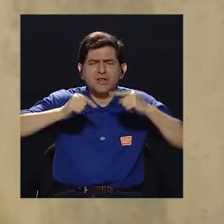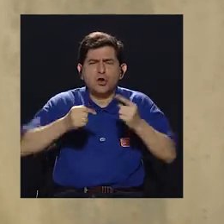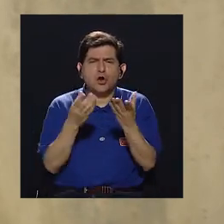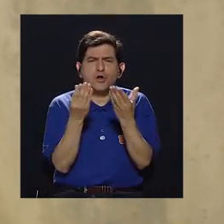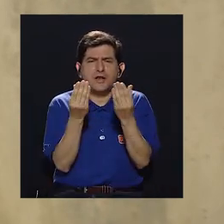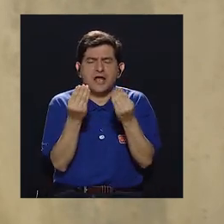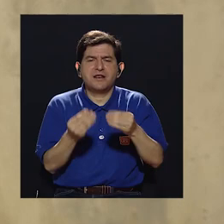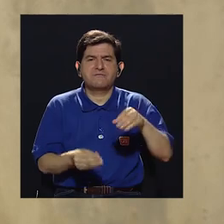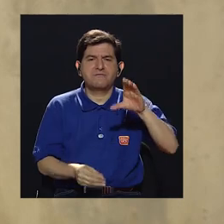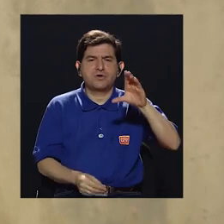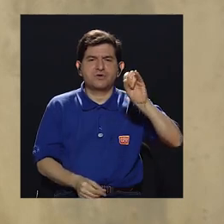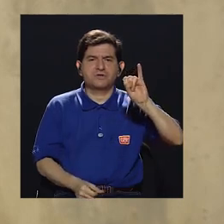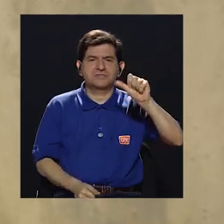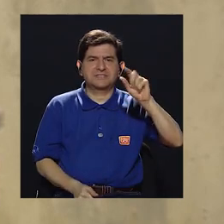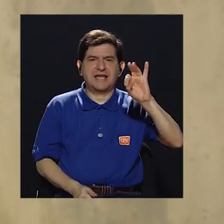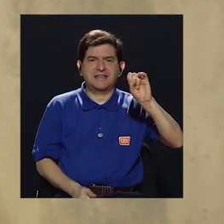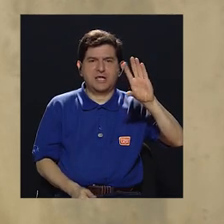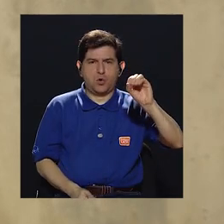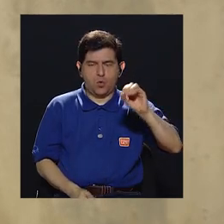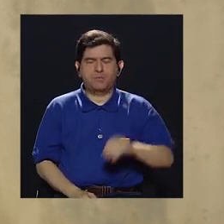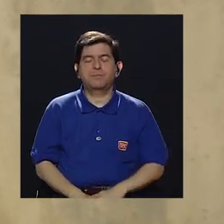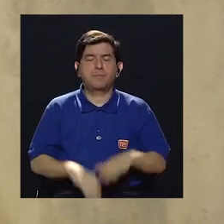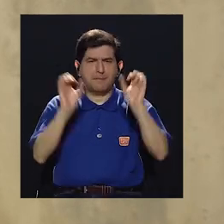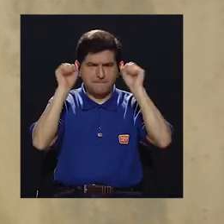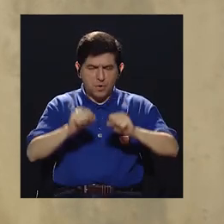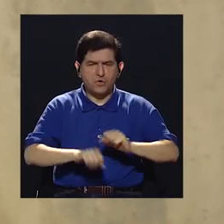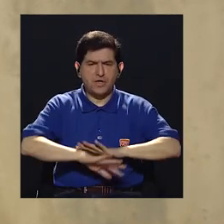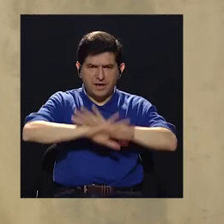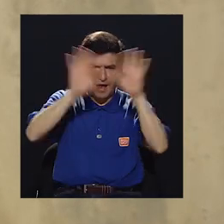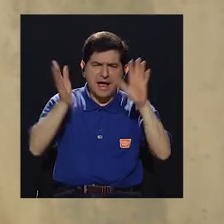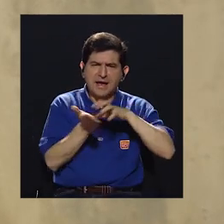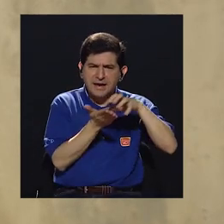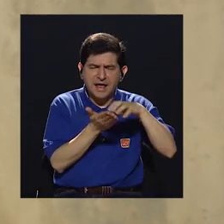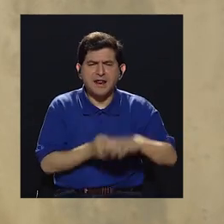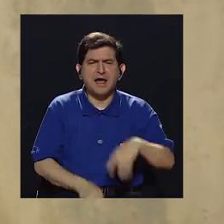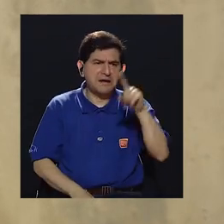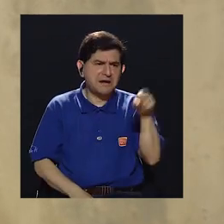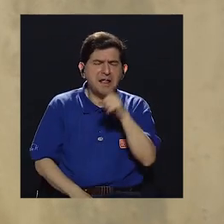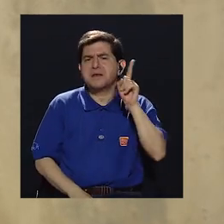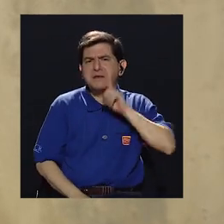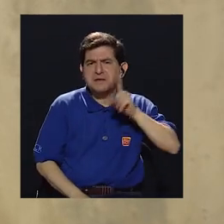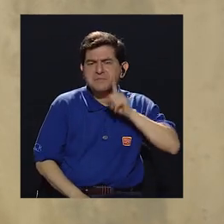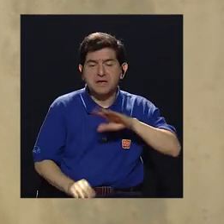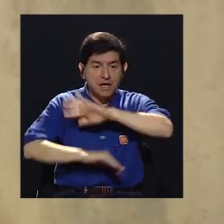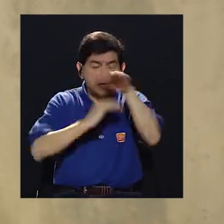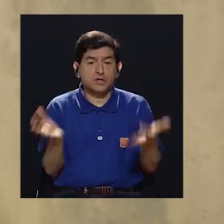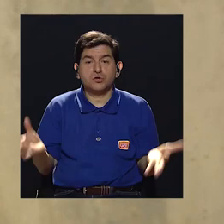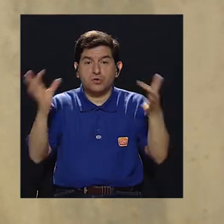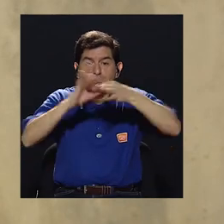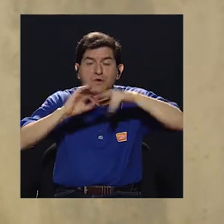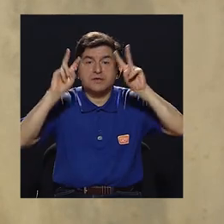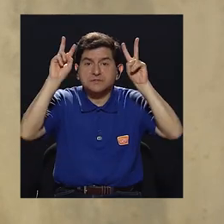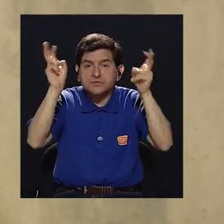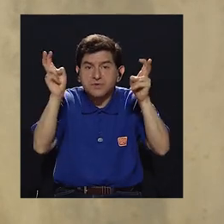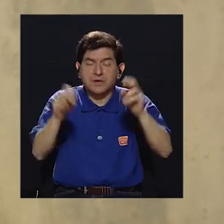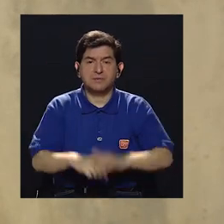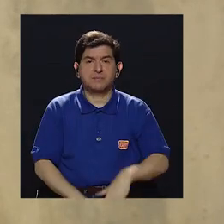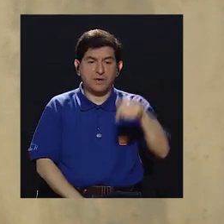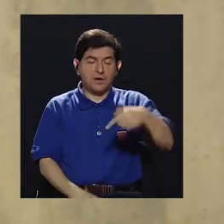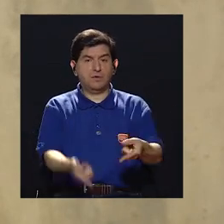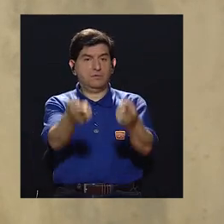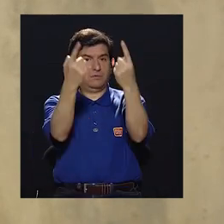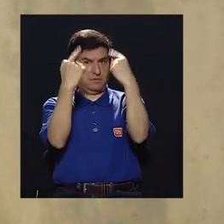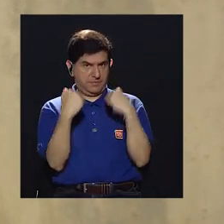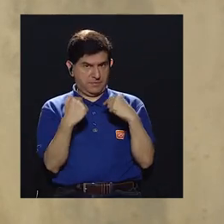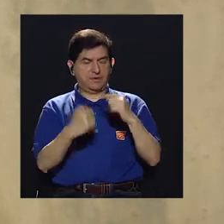nervio ciático. Para poder evacuar dudas, desmitificar cosas y todo lo que respecta a este tema, contamos con